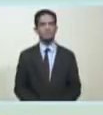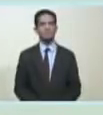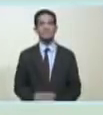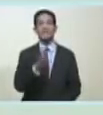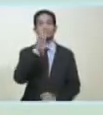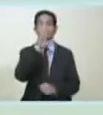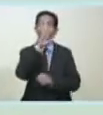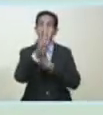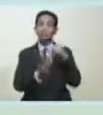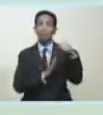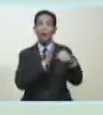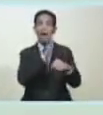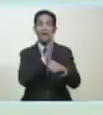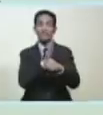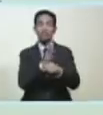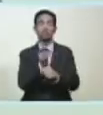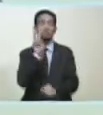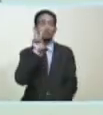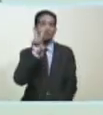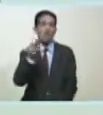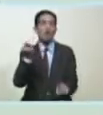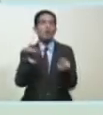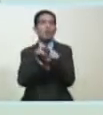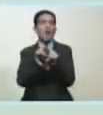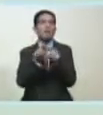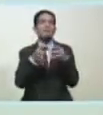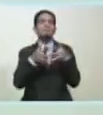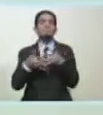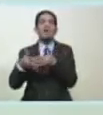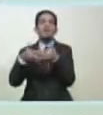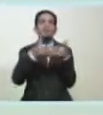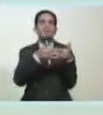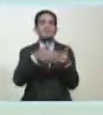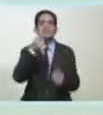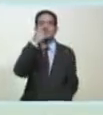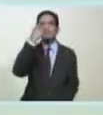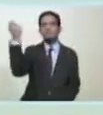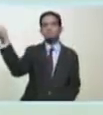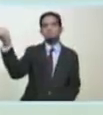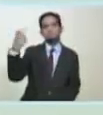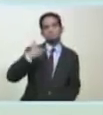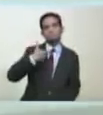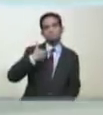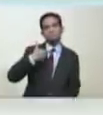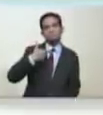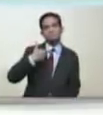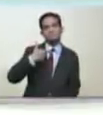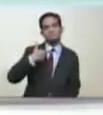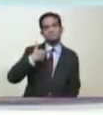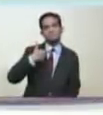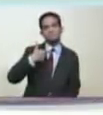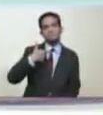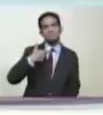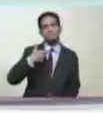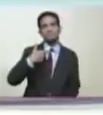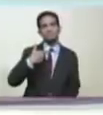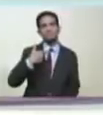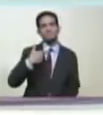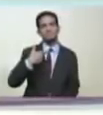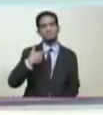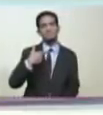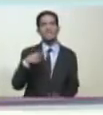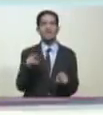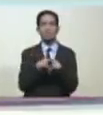5 años he visto cómo el imperio me ha subestimado, cómo la oligarquía rancia me ha subestimado. ¿Cómo me ven por encima del